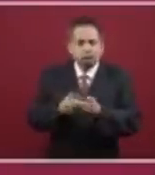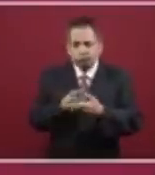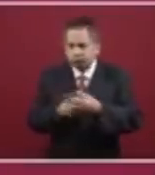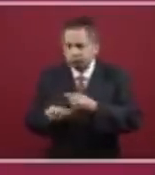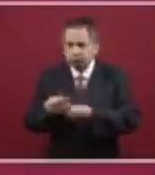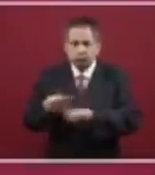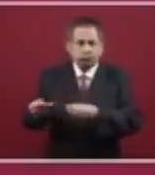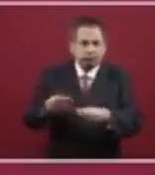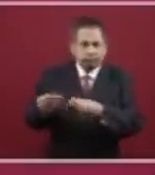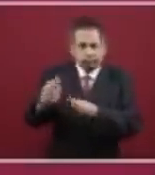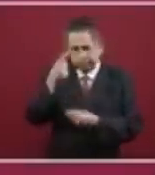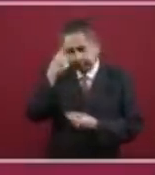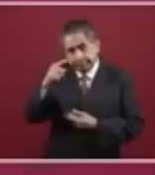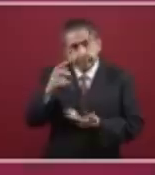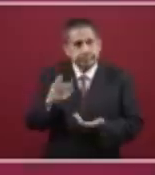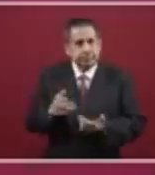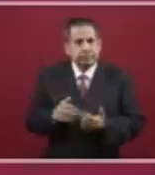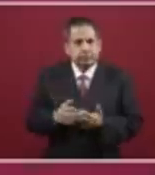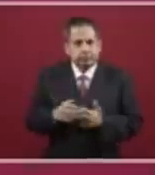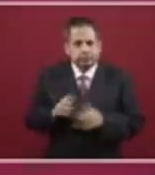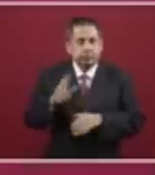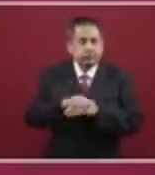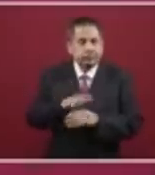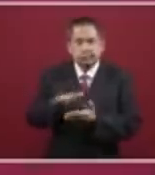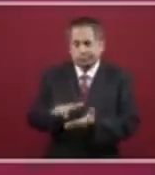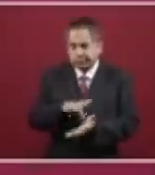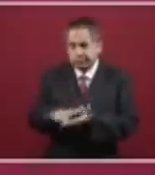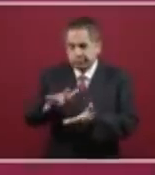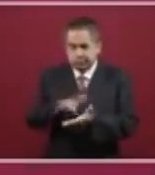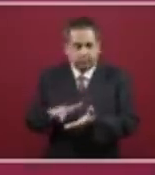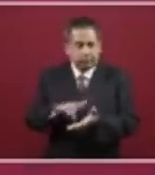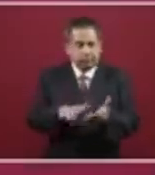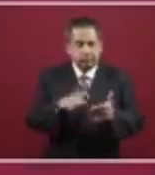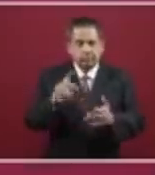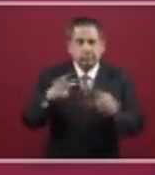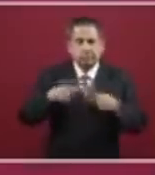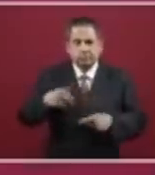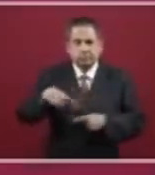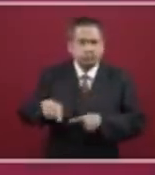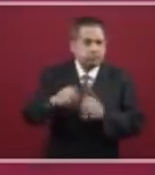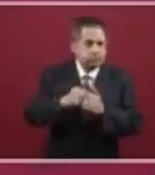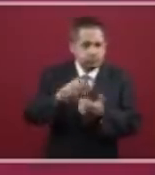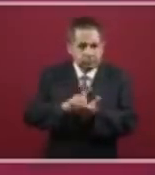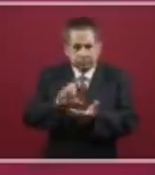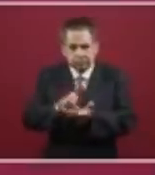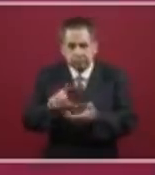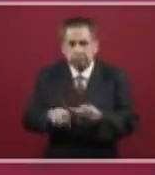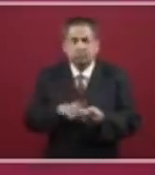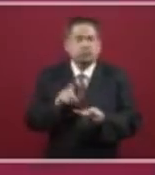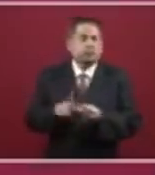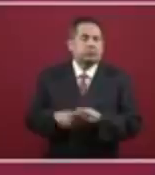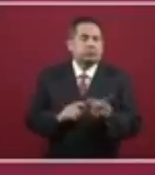para dar más apoyos a personas con discapacidad,